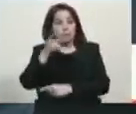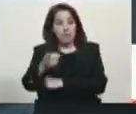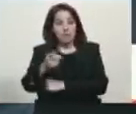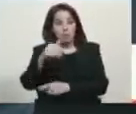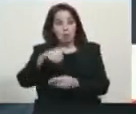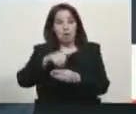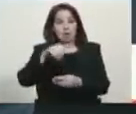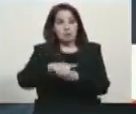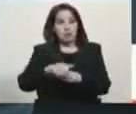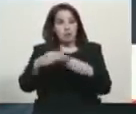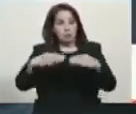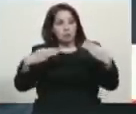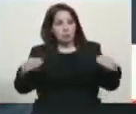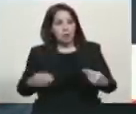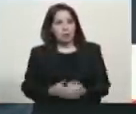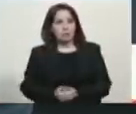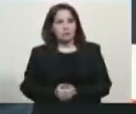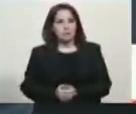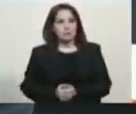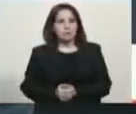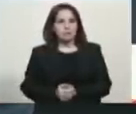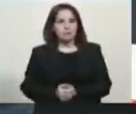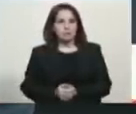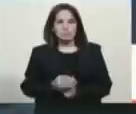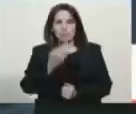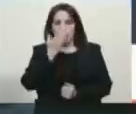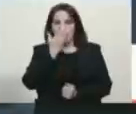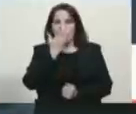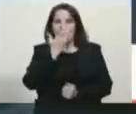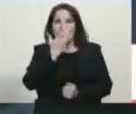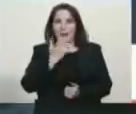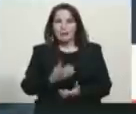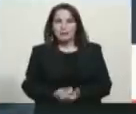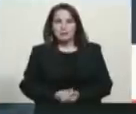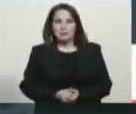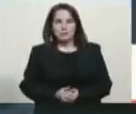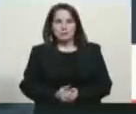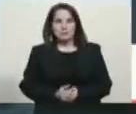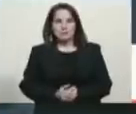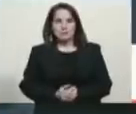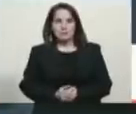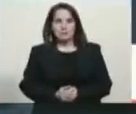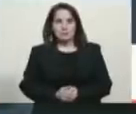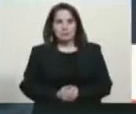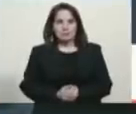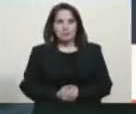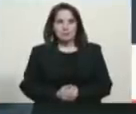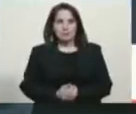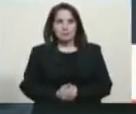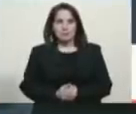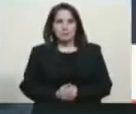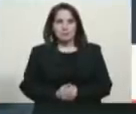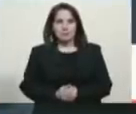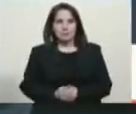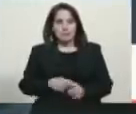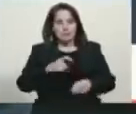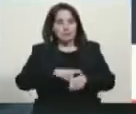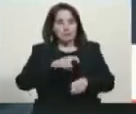el 68% de los votantes como presidente de la República Bolivariana de Venezuela para el periodo